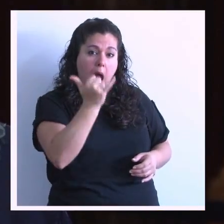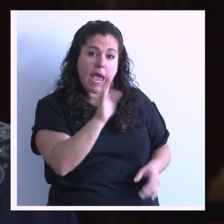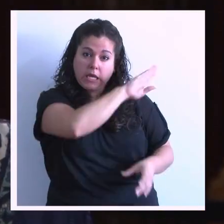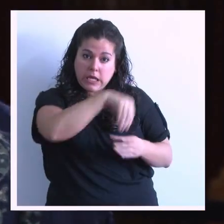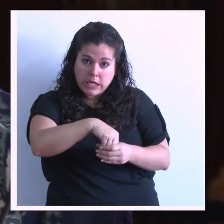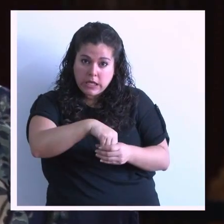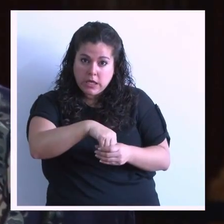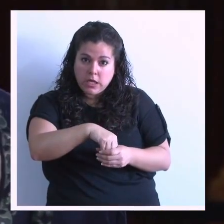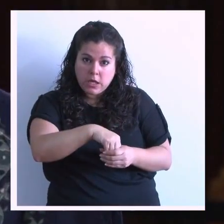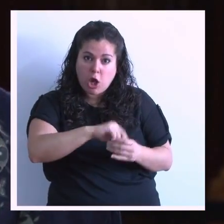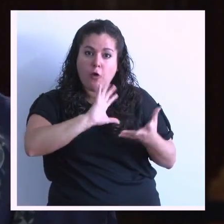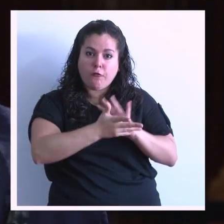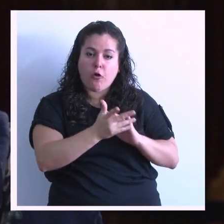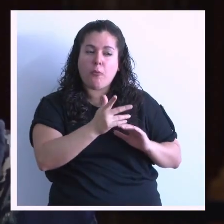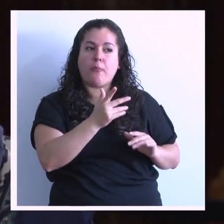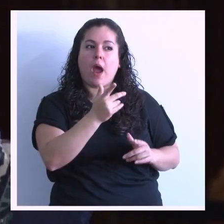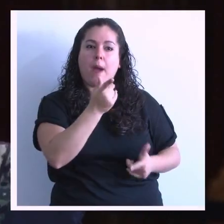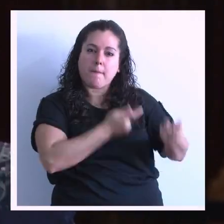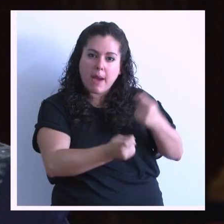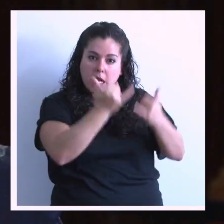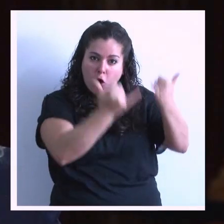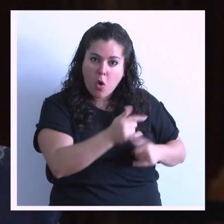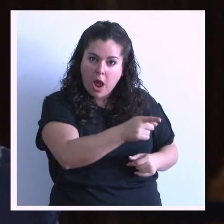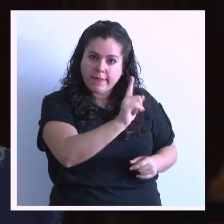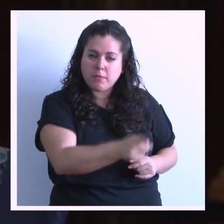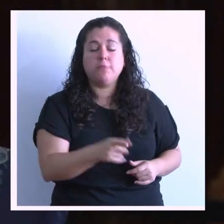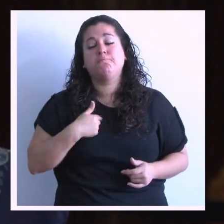proyecto? ¿Alguna función especial del INCA que tenga que tener?